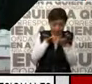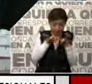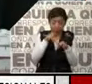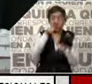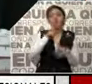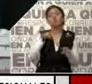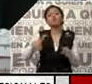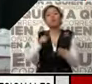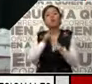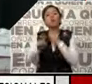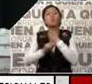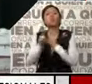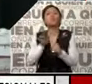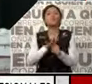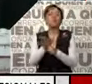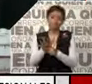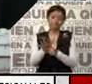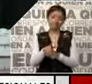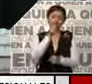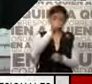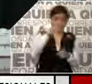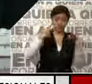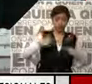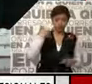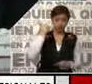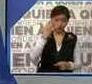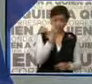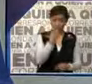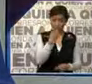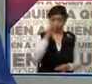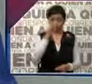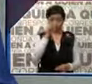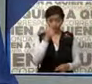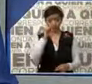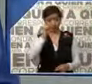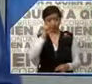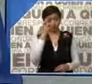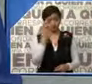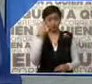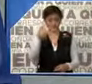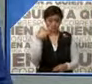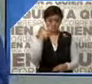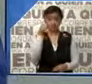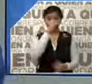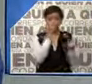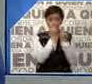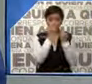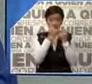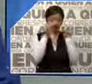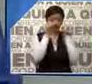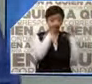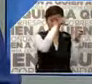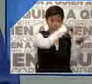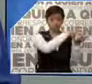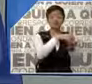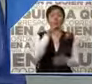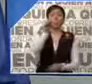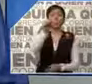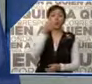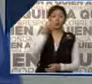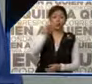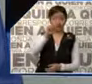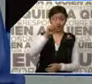¿no? Sonia, muchísimas gracias al público 5166-2313 o en casetas de atención. Las 11:30 tenemos el videochat